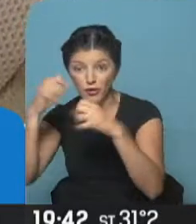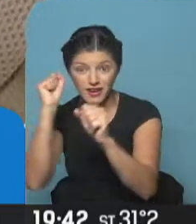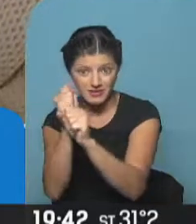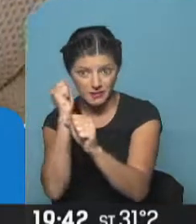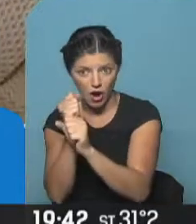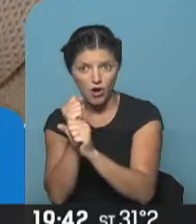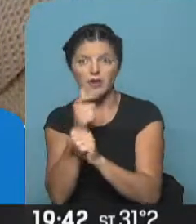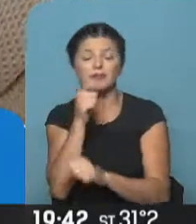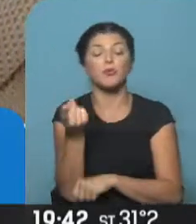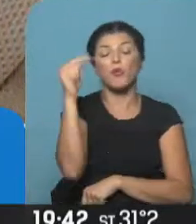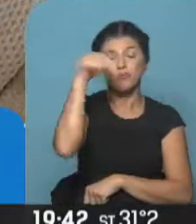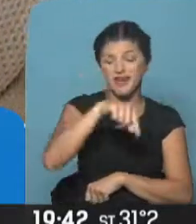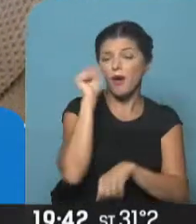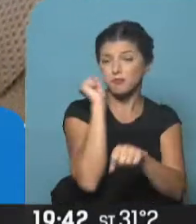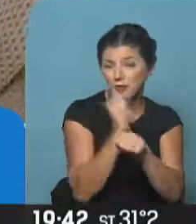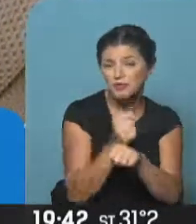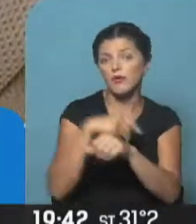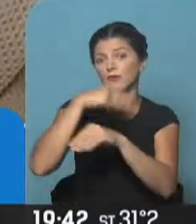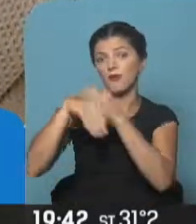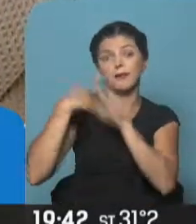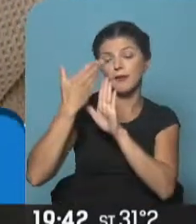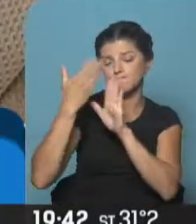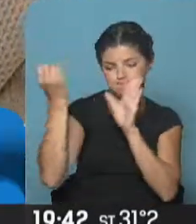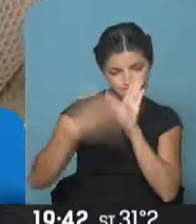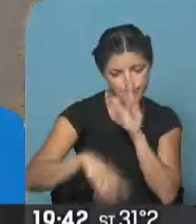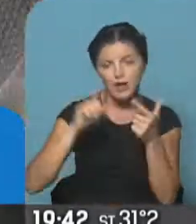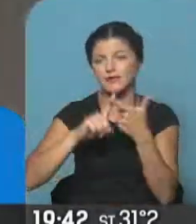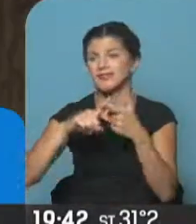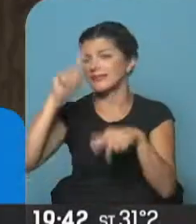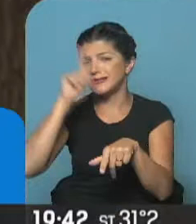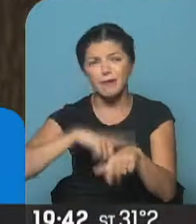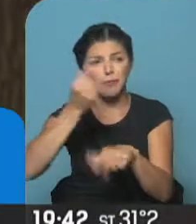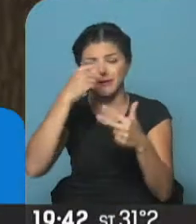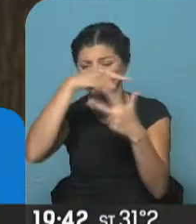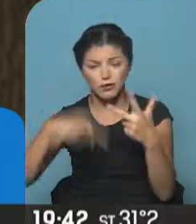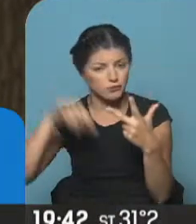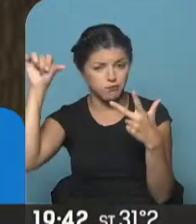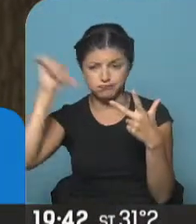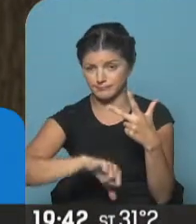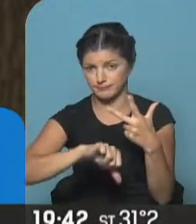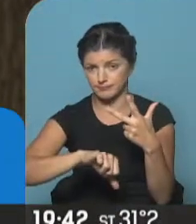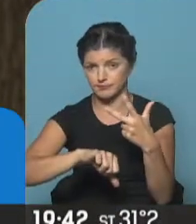pierde familia, se pierde plata, se pierde tiempo, se pierde todo. El escenario, la